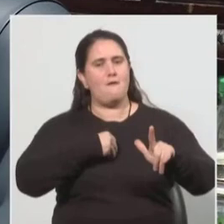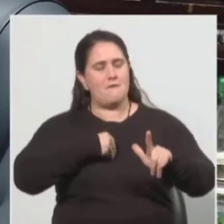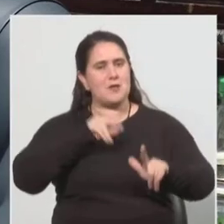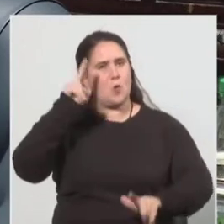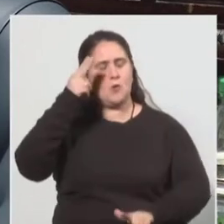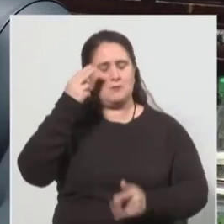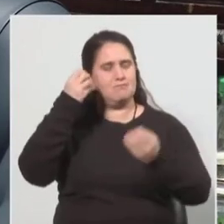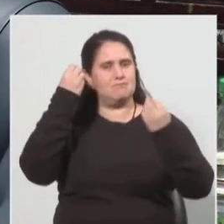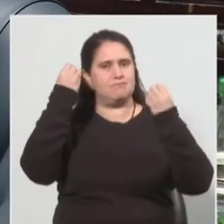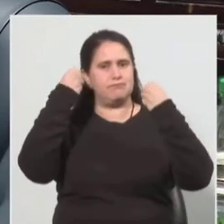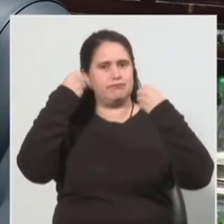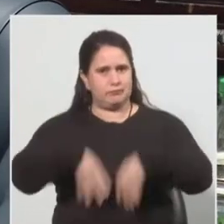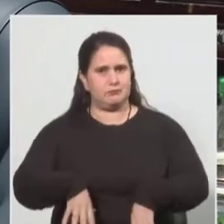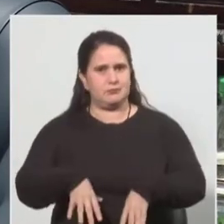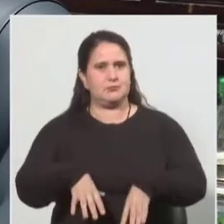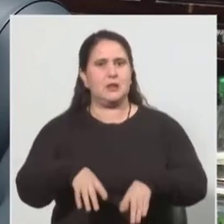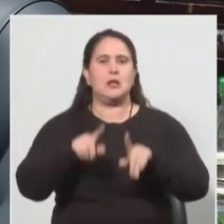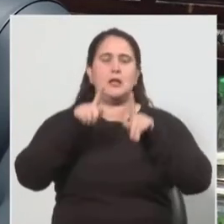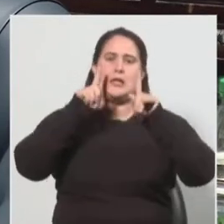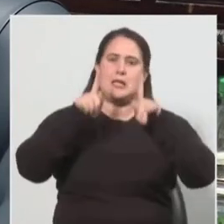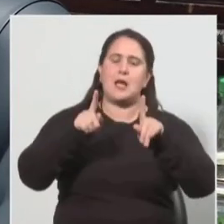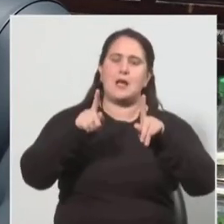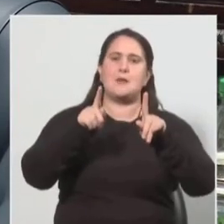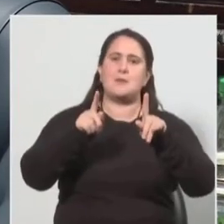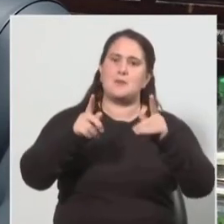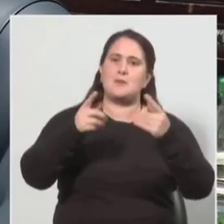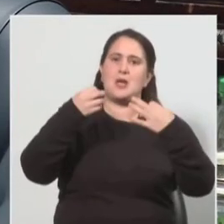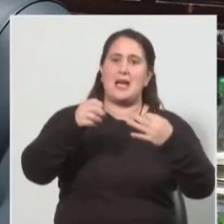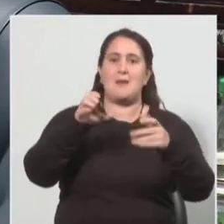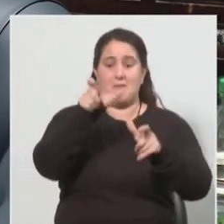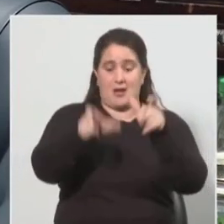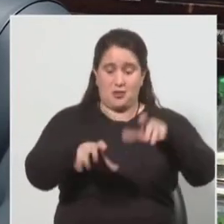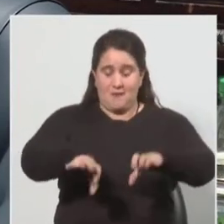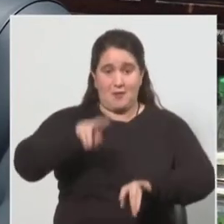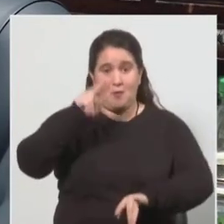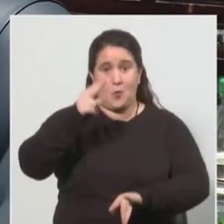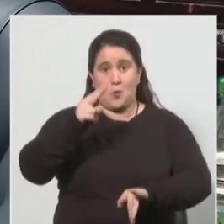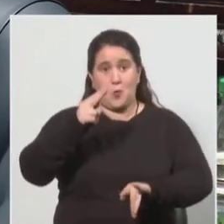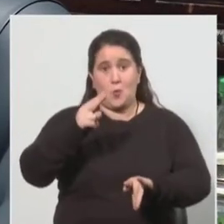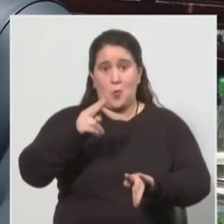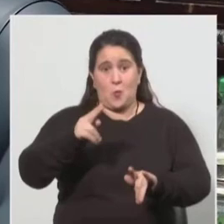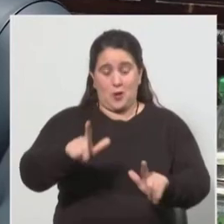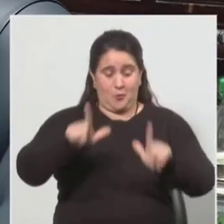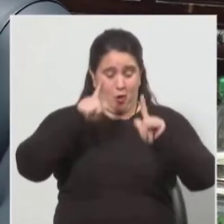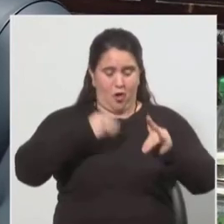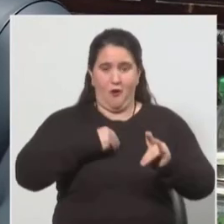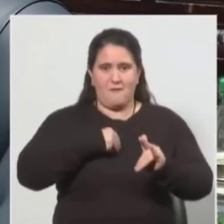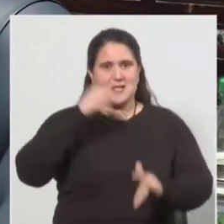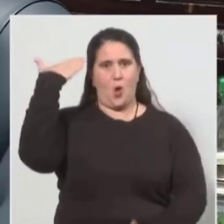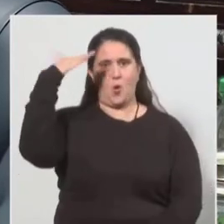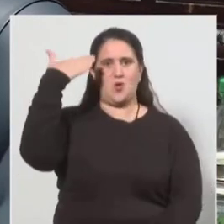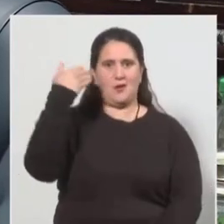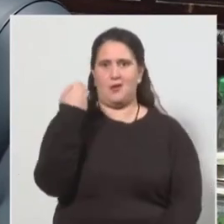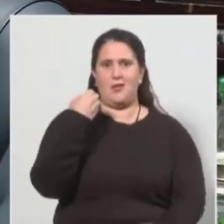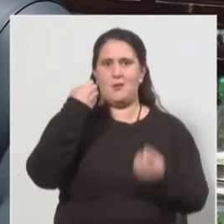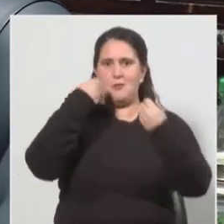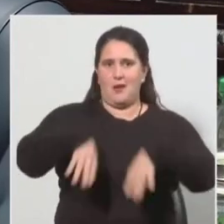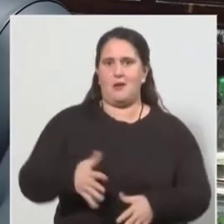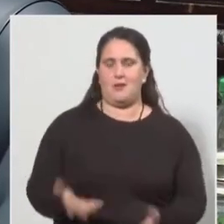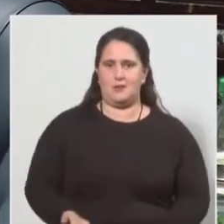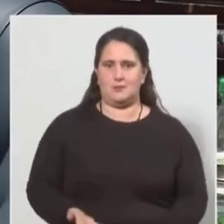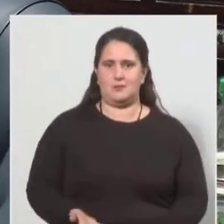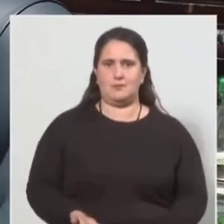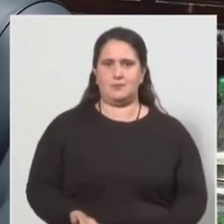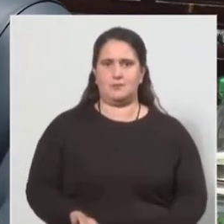país, un escándalo que afecta la confianza de la ciudadanía en las autoridades y en las